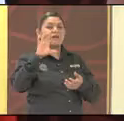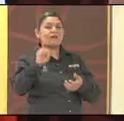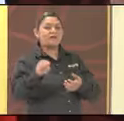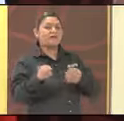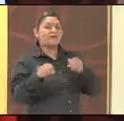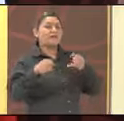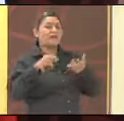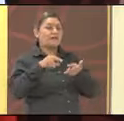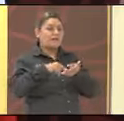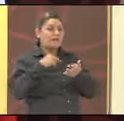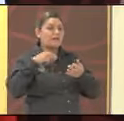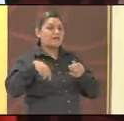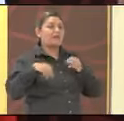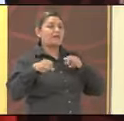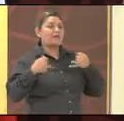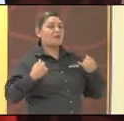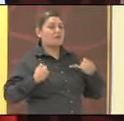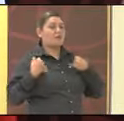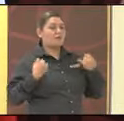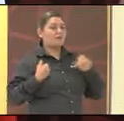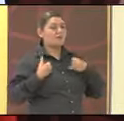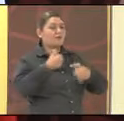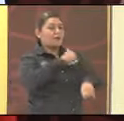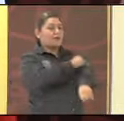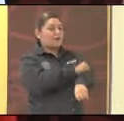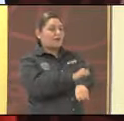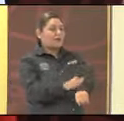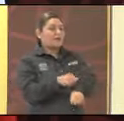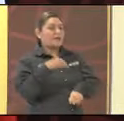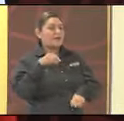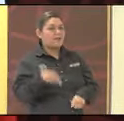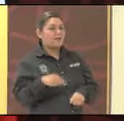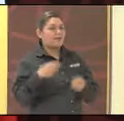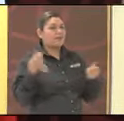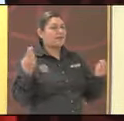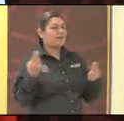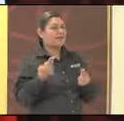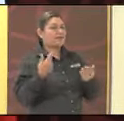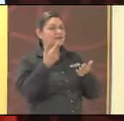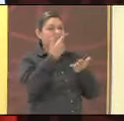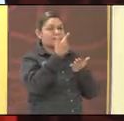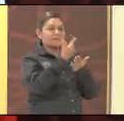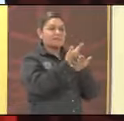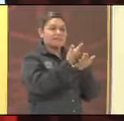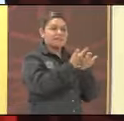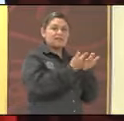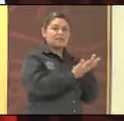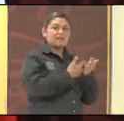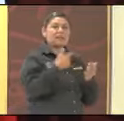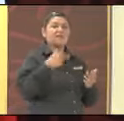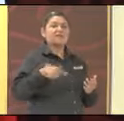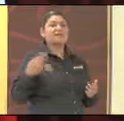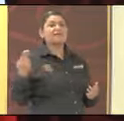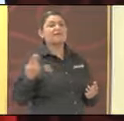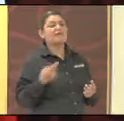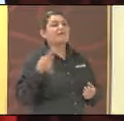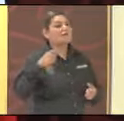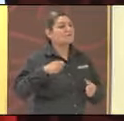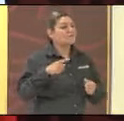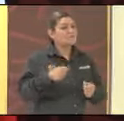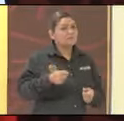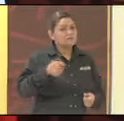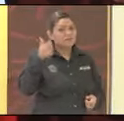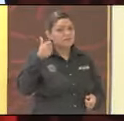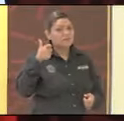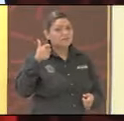profesionistas altamirenses. Yo se los pongo siempre como un requisito, ¿eh? Además de esto, de esto, de esto, ¿saben qué? Lo principal es